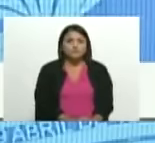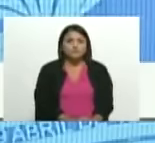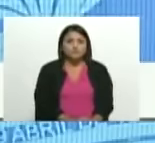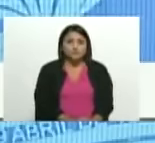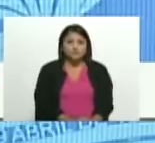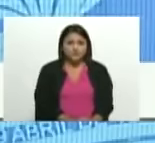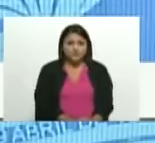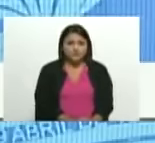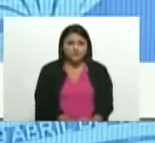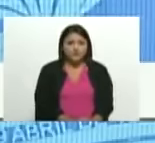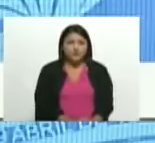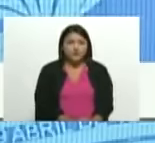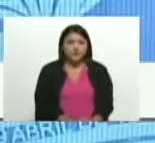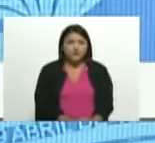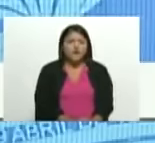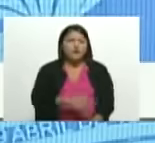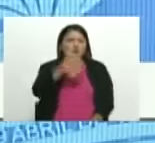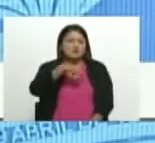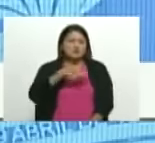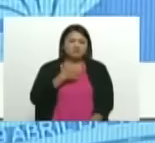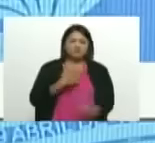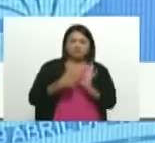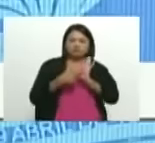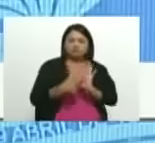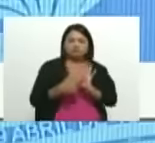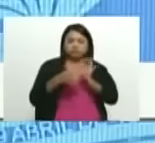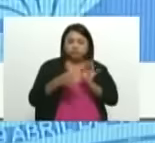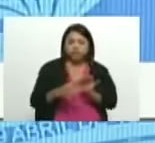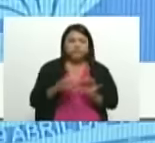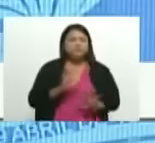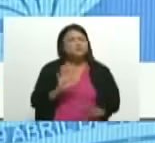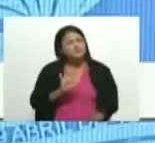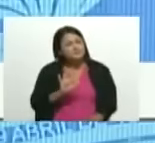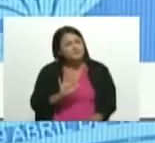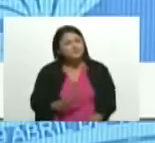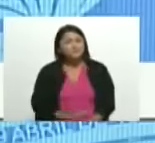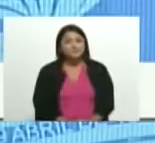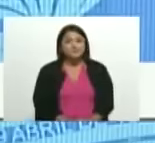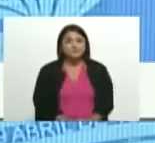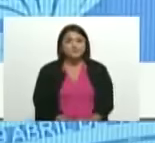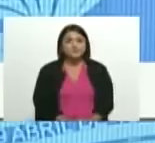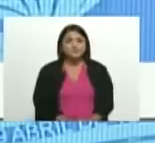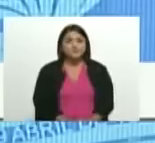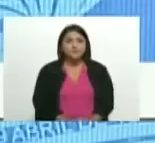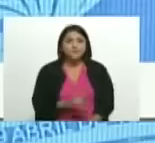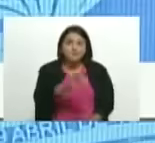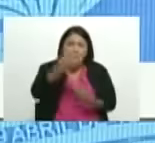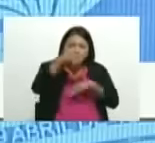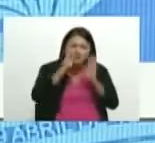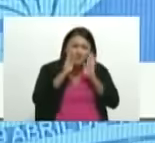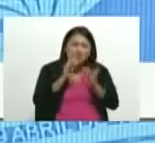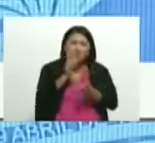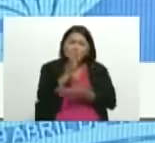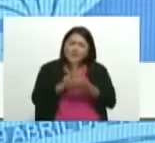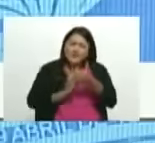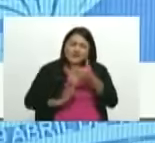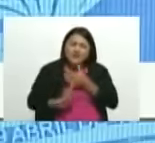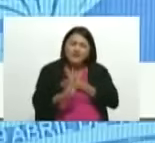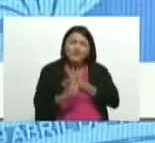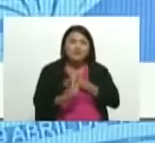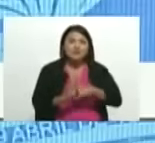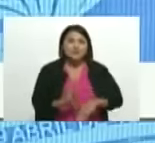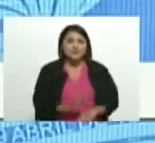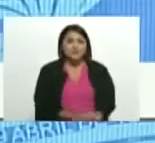que esto se considere de forma prepotente. Traten de atenderlo con la mayor humildad, que es con lo que estoy tratando de